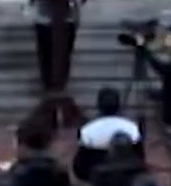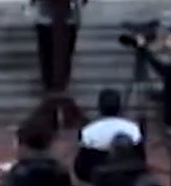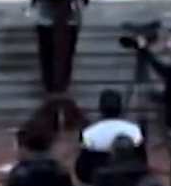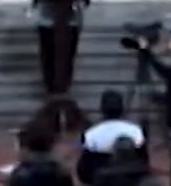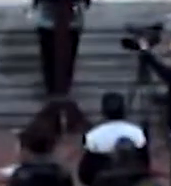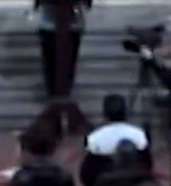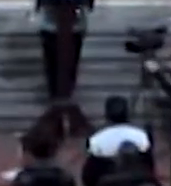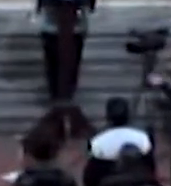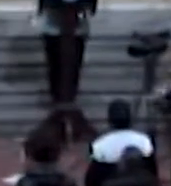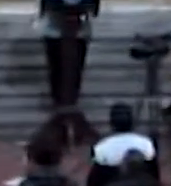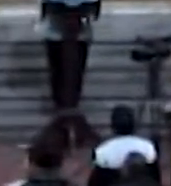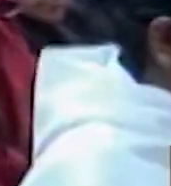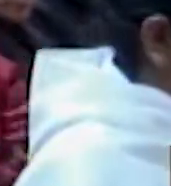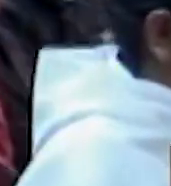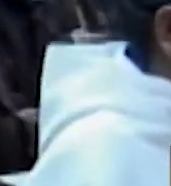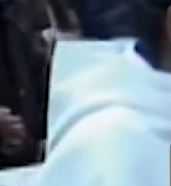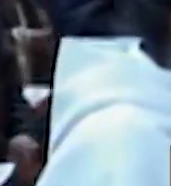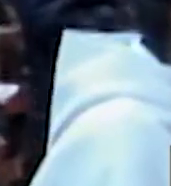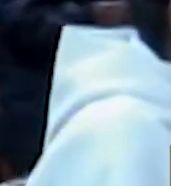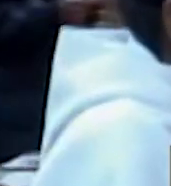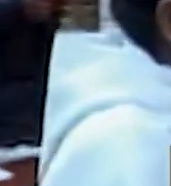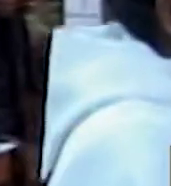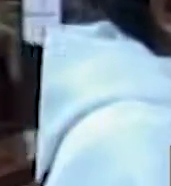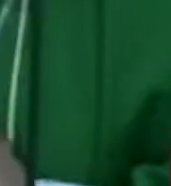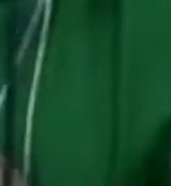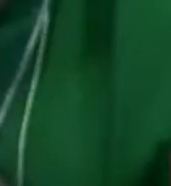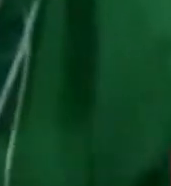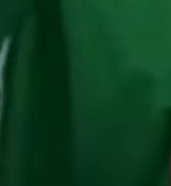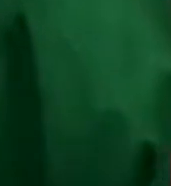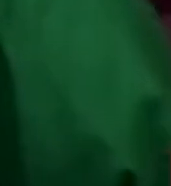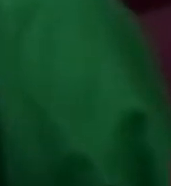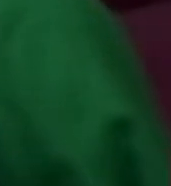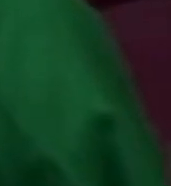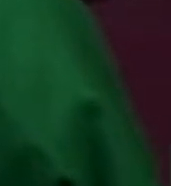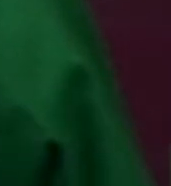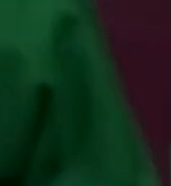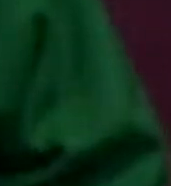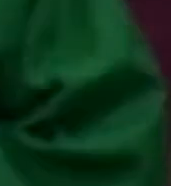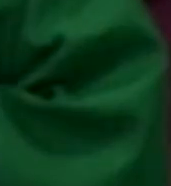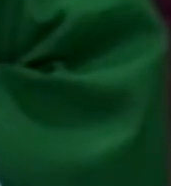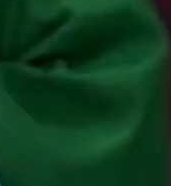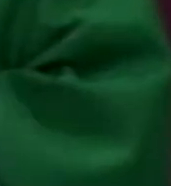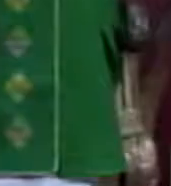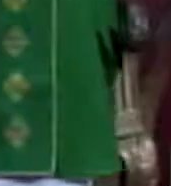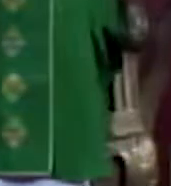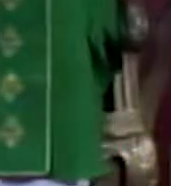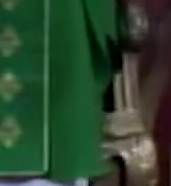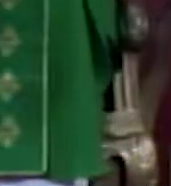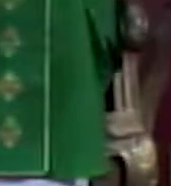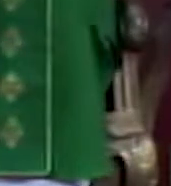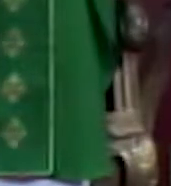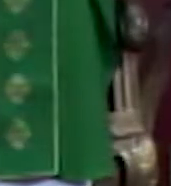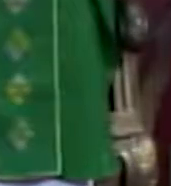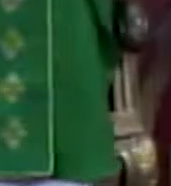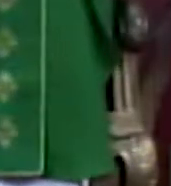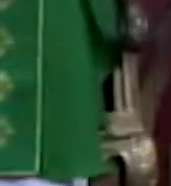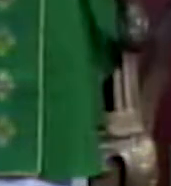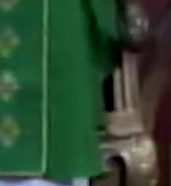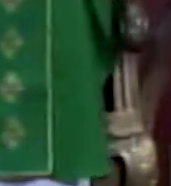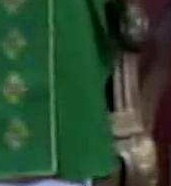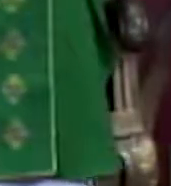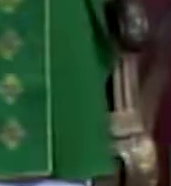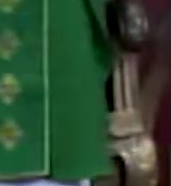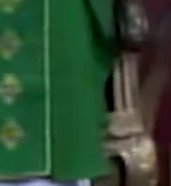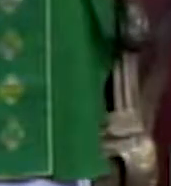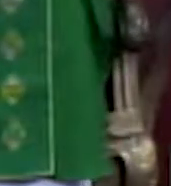¿A quién estamos dispuestos a escuchar? ¿Al mundo o a Jesús? Fue la pregunta que Monseñor Giovanni Arana, obispo auxiliar del Alto,